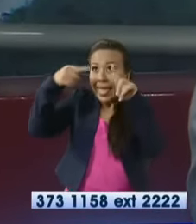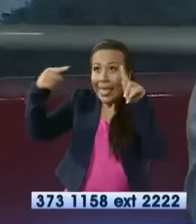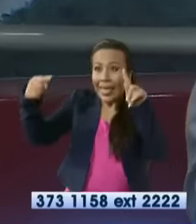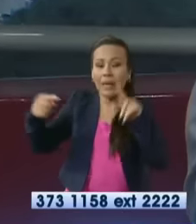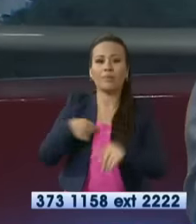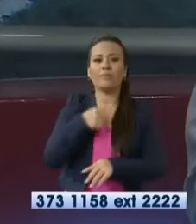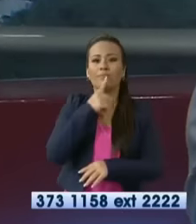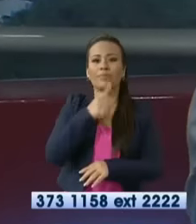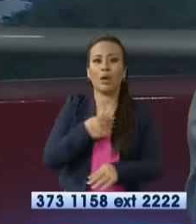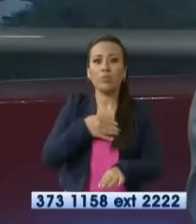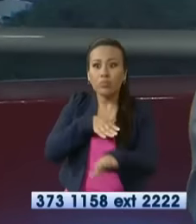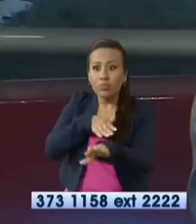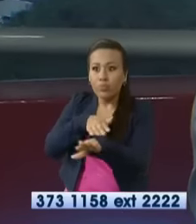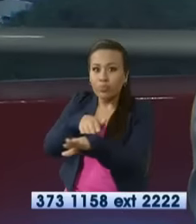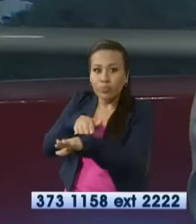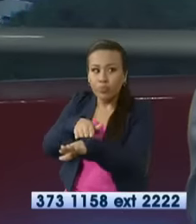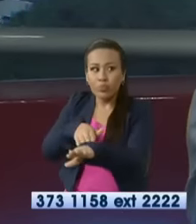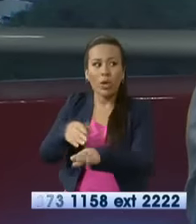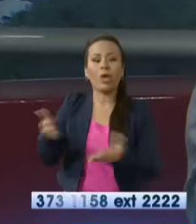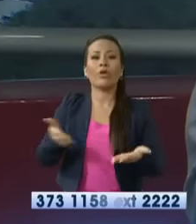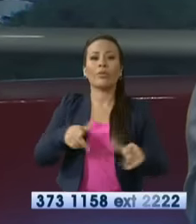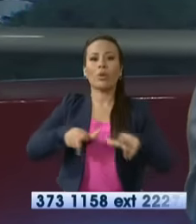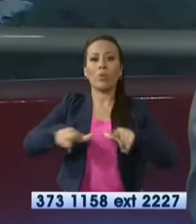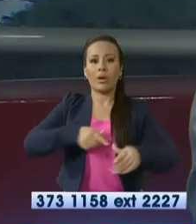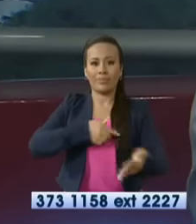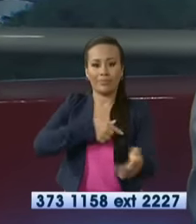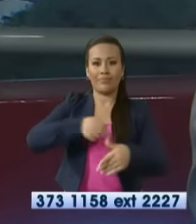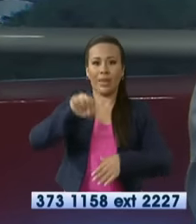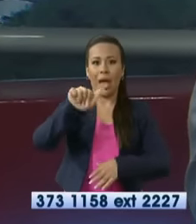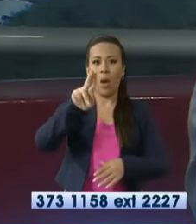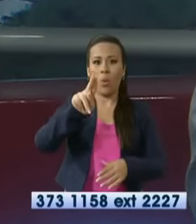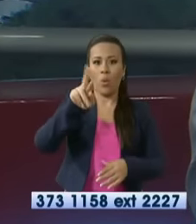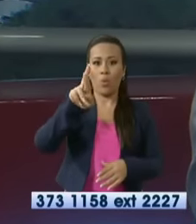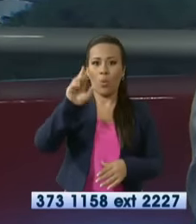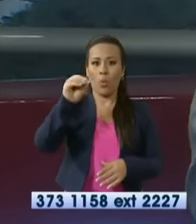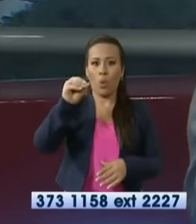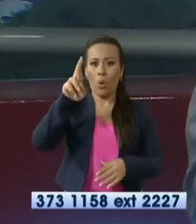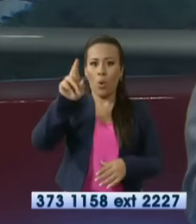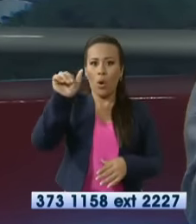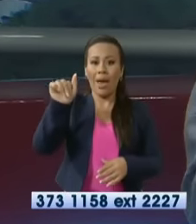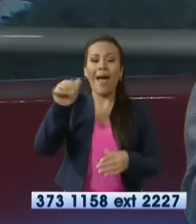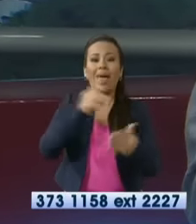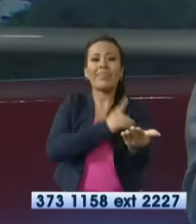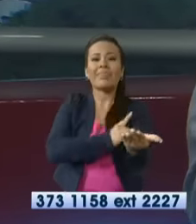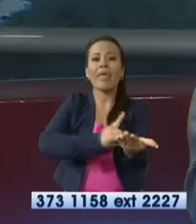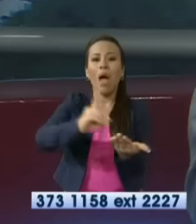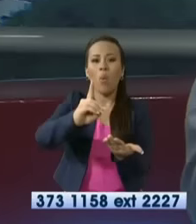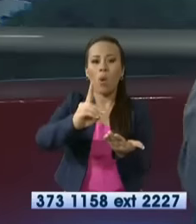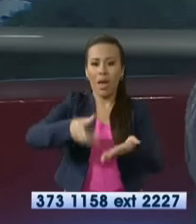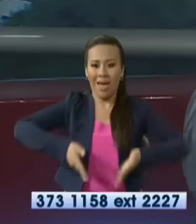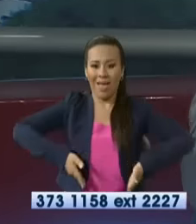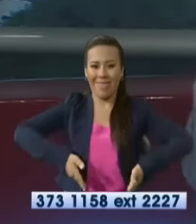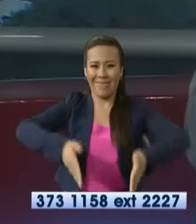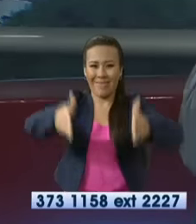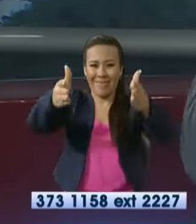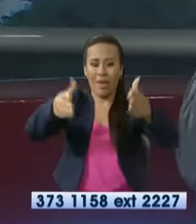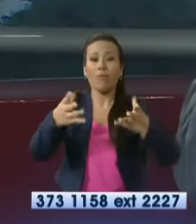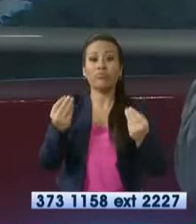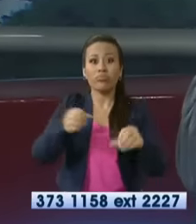policial. Esto sucedió en el sector de La Aurora, en el cantón Daule. Según datos proporcionados por la propia policía, ya